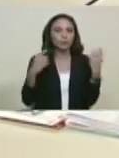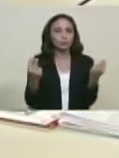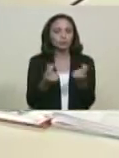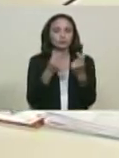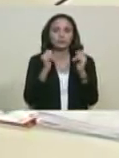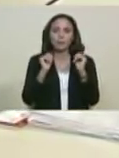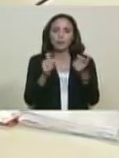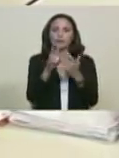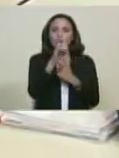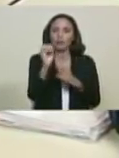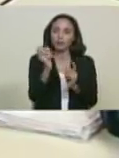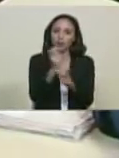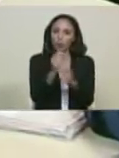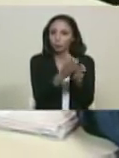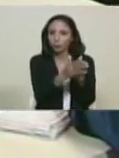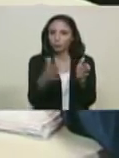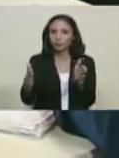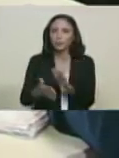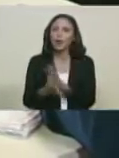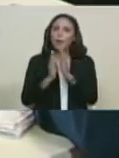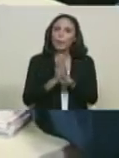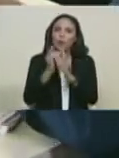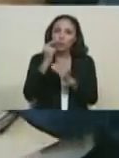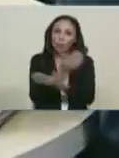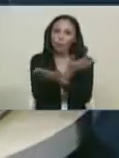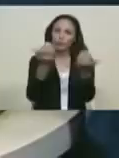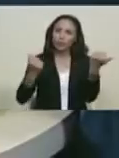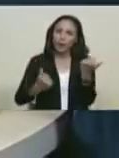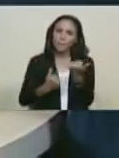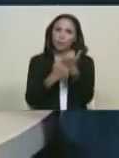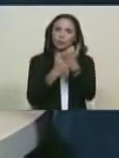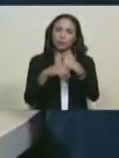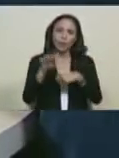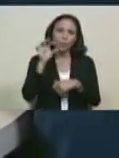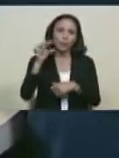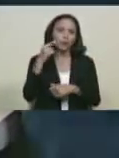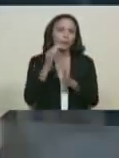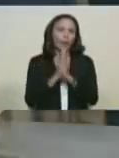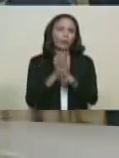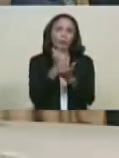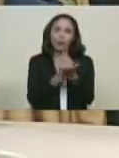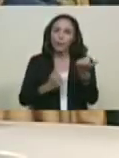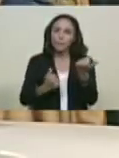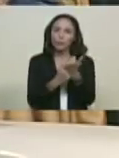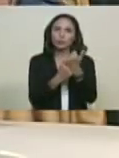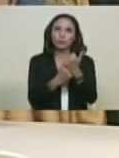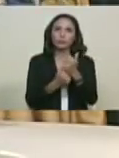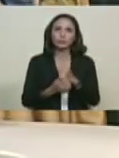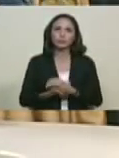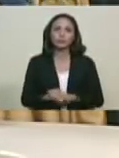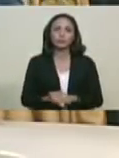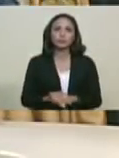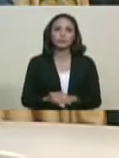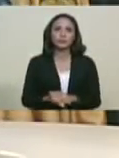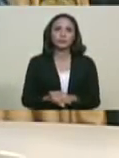partir del 20 de agosto pido el apoyo de todo el país de todo el país